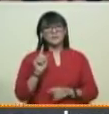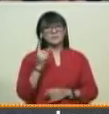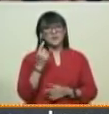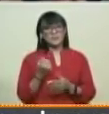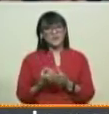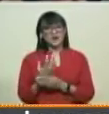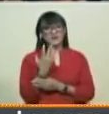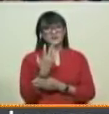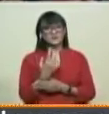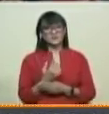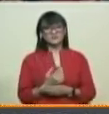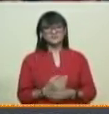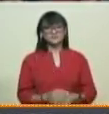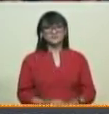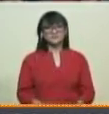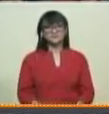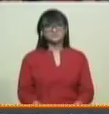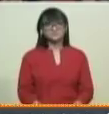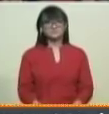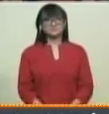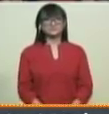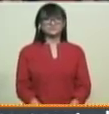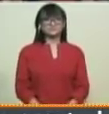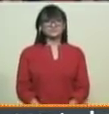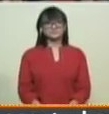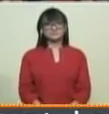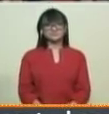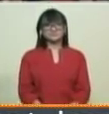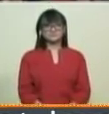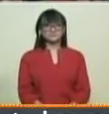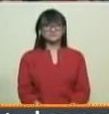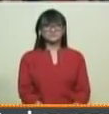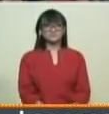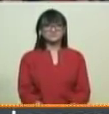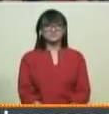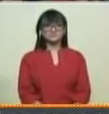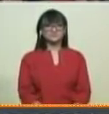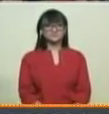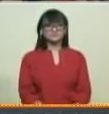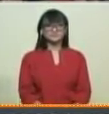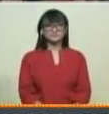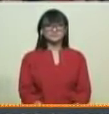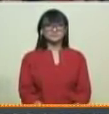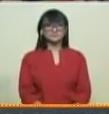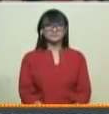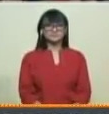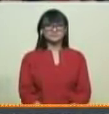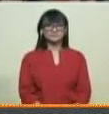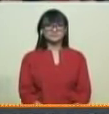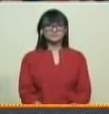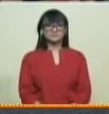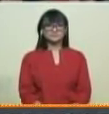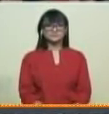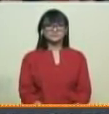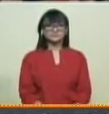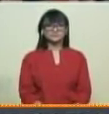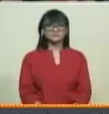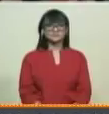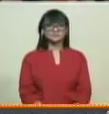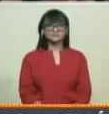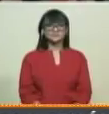todos con su contiene la gente más jóvenes aiert estos contenedores